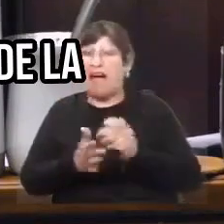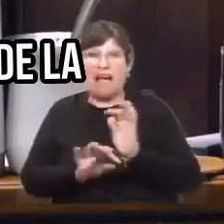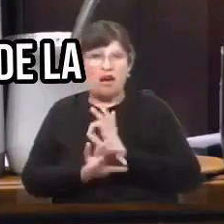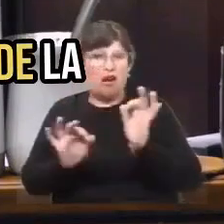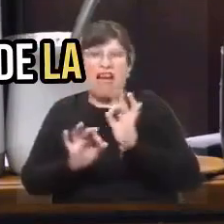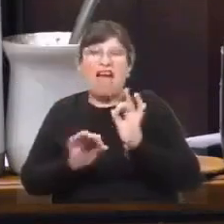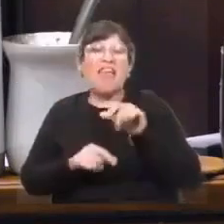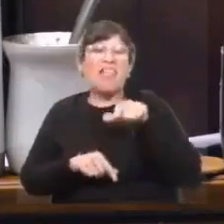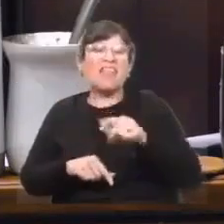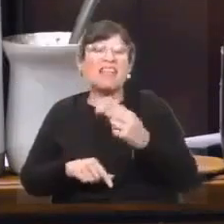20% de la Pauta oficial